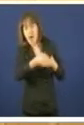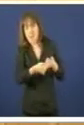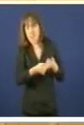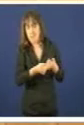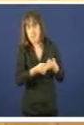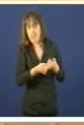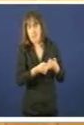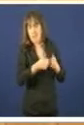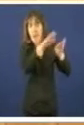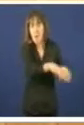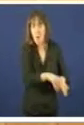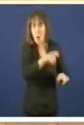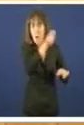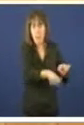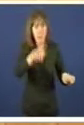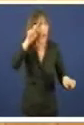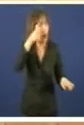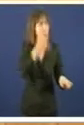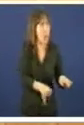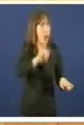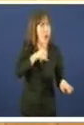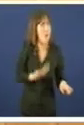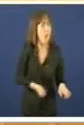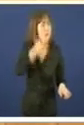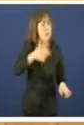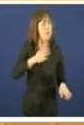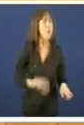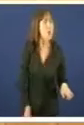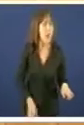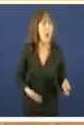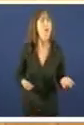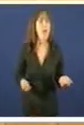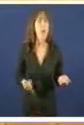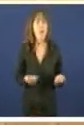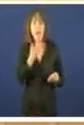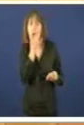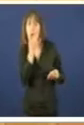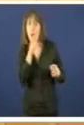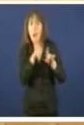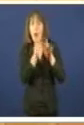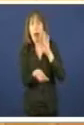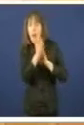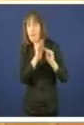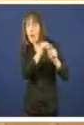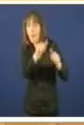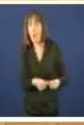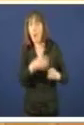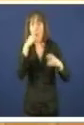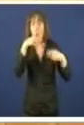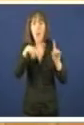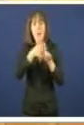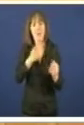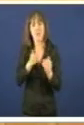mando a distancia de Feijó que hoxe ten máis posibilidades e vai a ter máis posibilidades de definir o modelo público e o futuro da